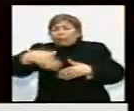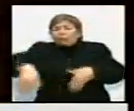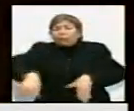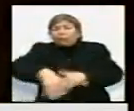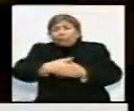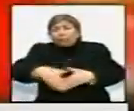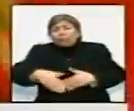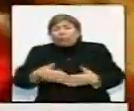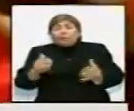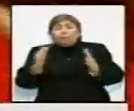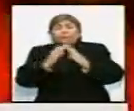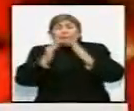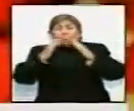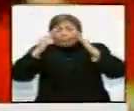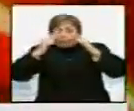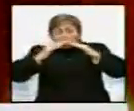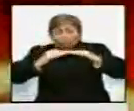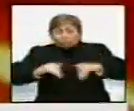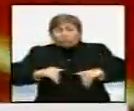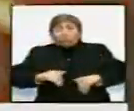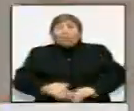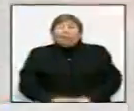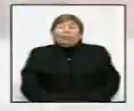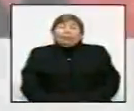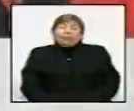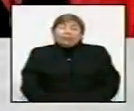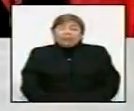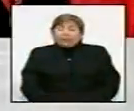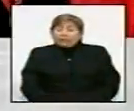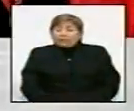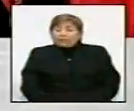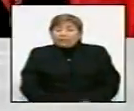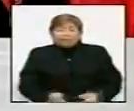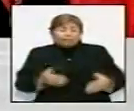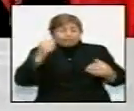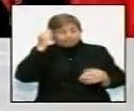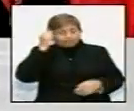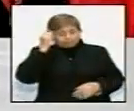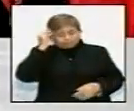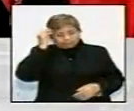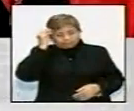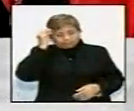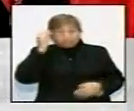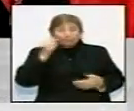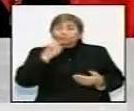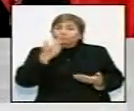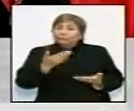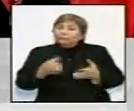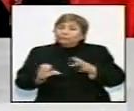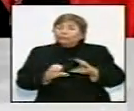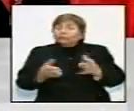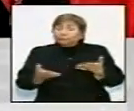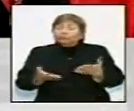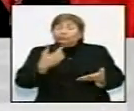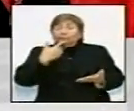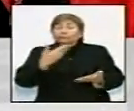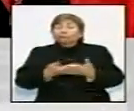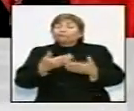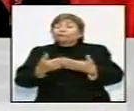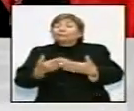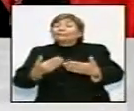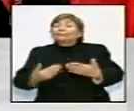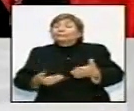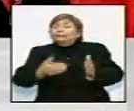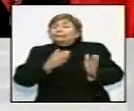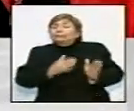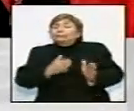que sus viviendas quedaron destruidas. La única reflexión que me toca hacer es la prevención. Hay que